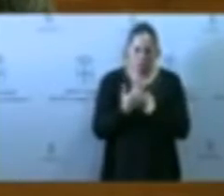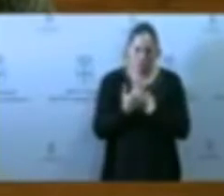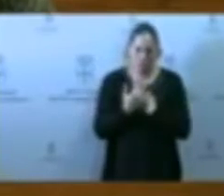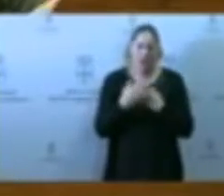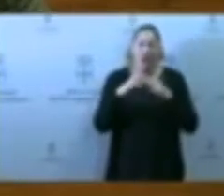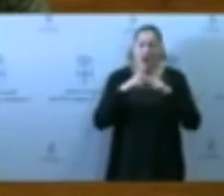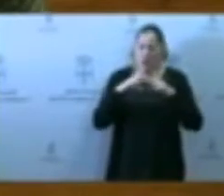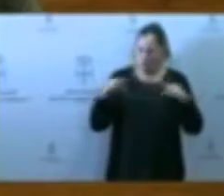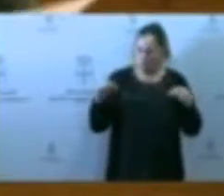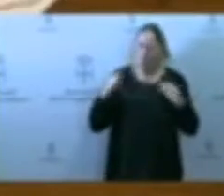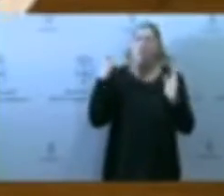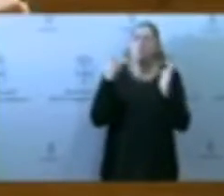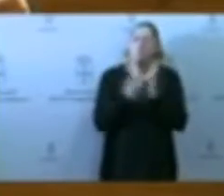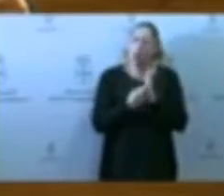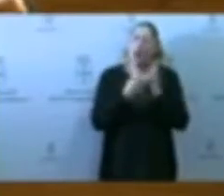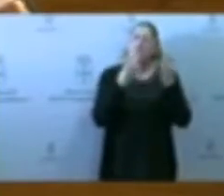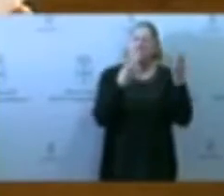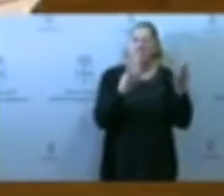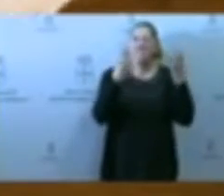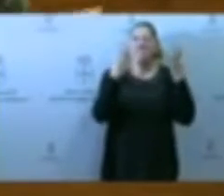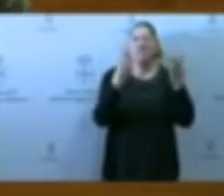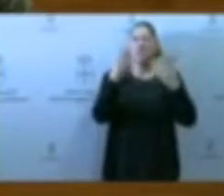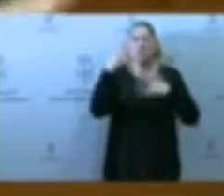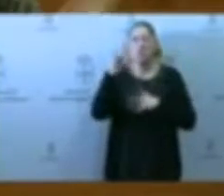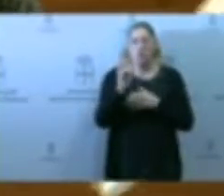en Asturias se pagaría